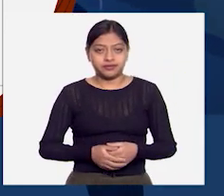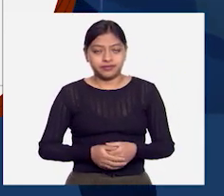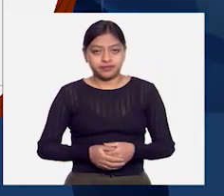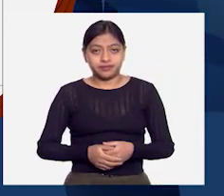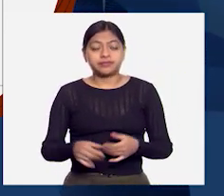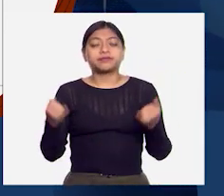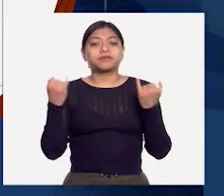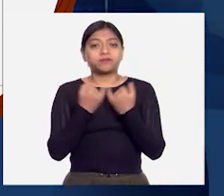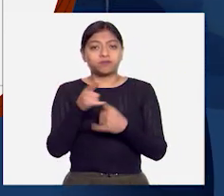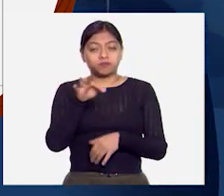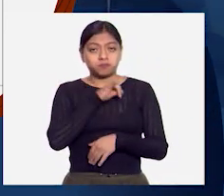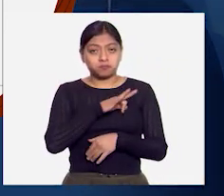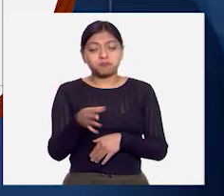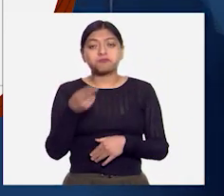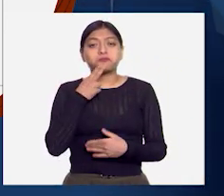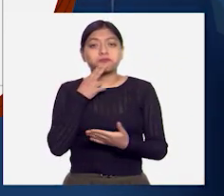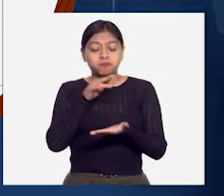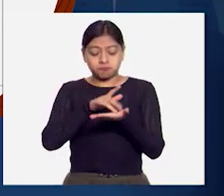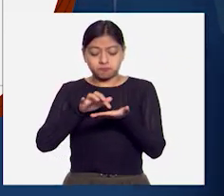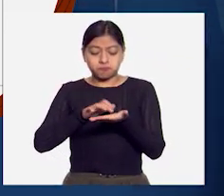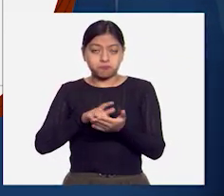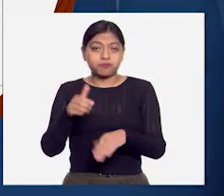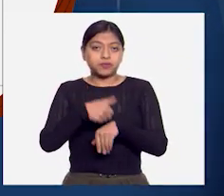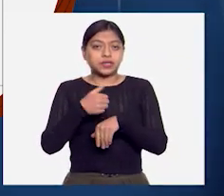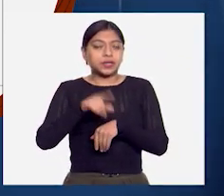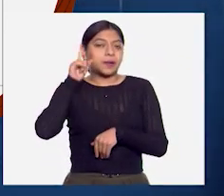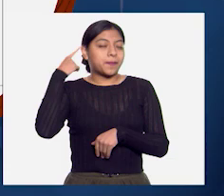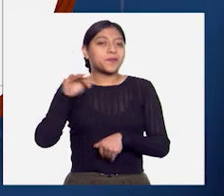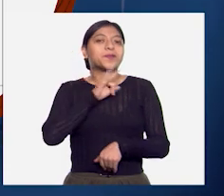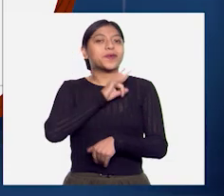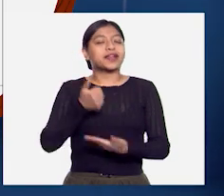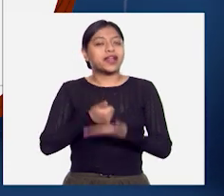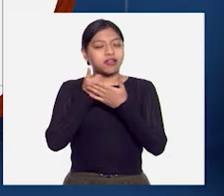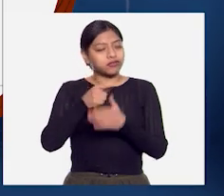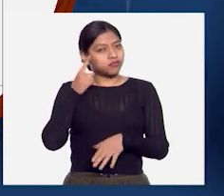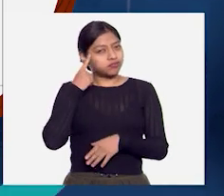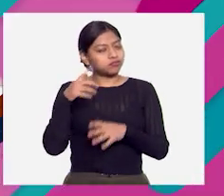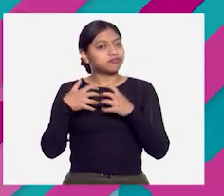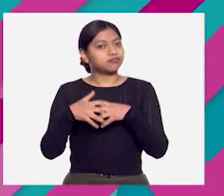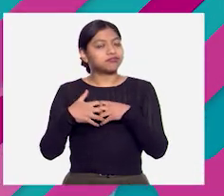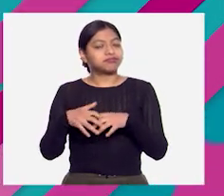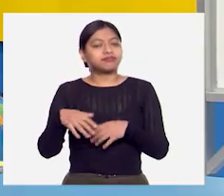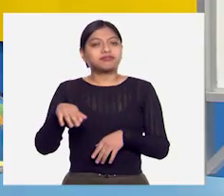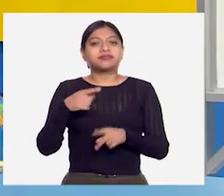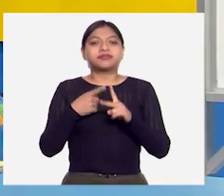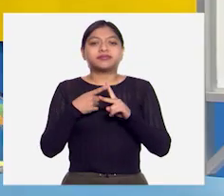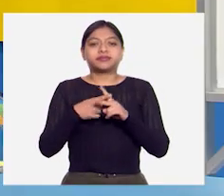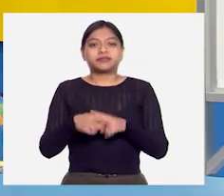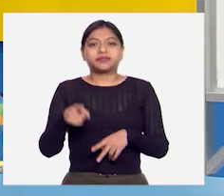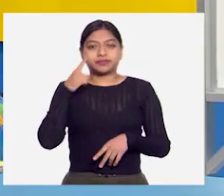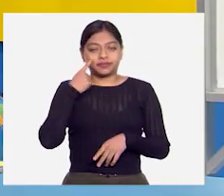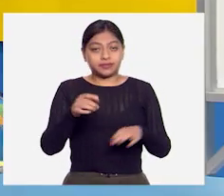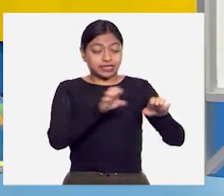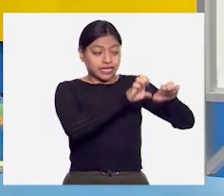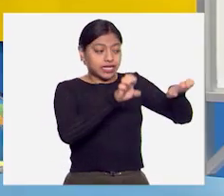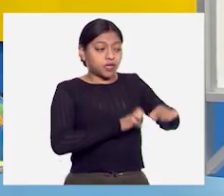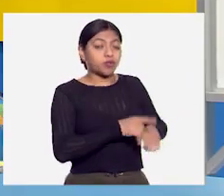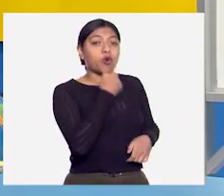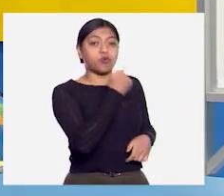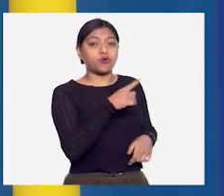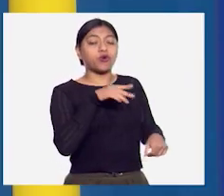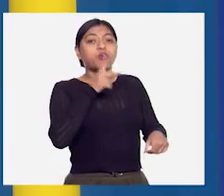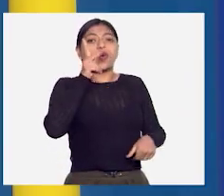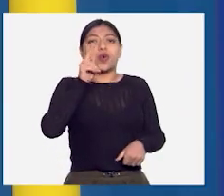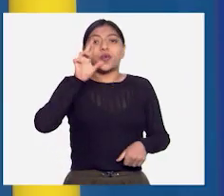hacer uso de la calculadora para apoyarnos en los cálculos. María, por favor, obténla del equipo 1,